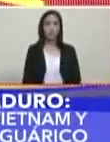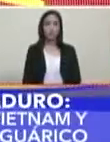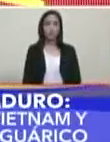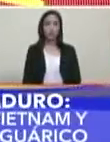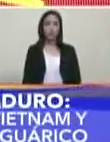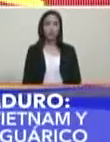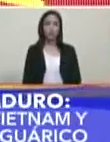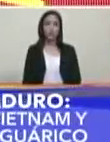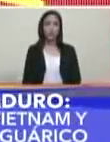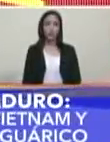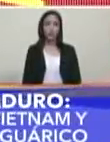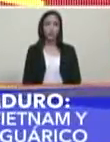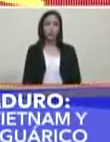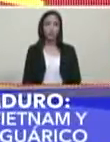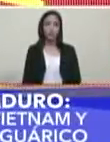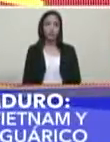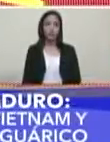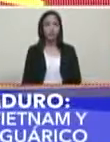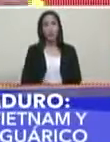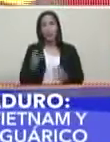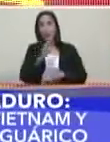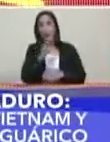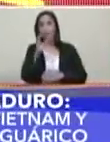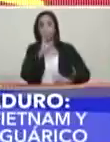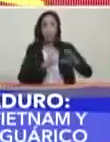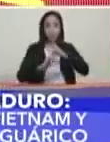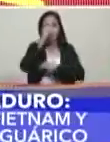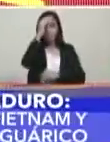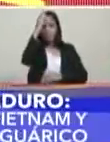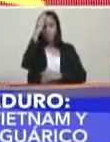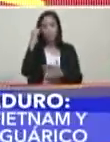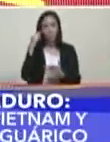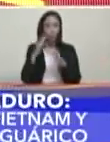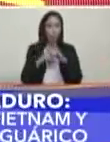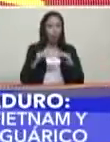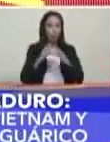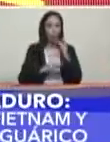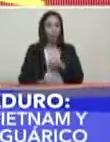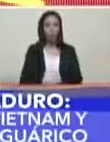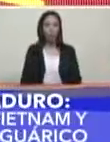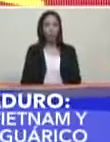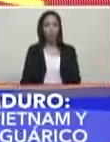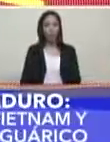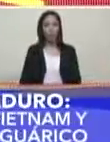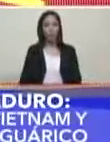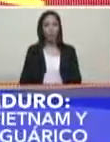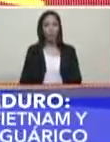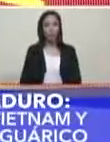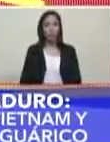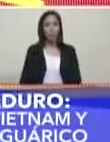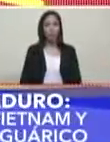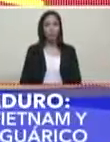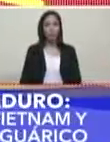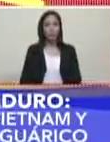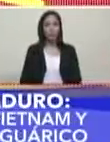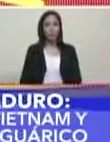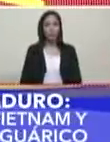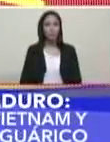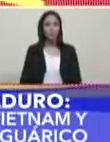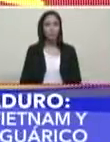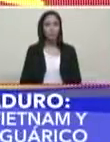del conocimiento científico para las ciencias aplicadas al desarrollo económico, social, cultural, científico del